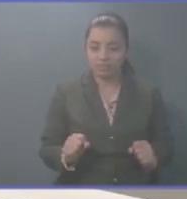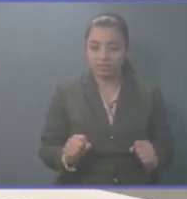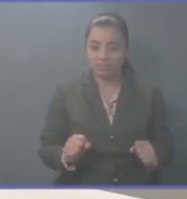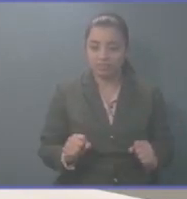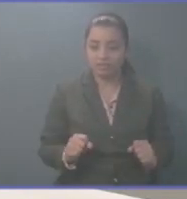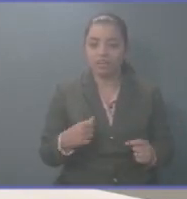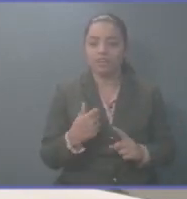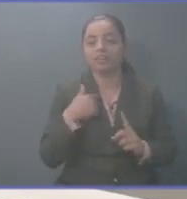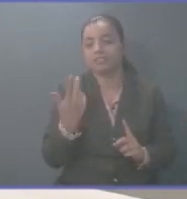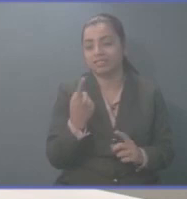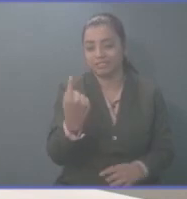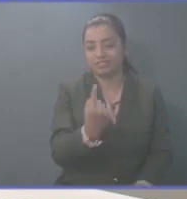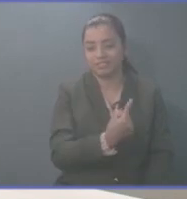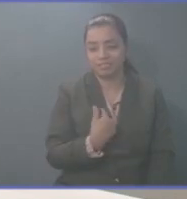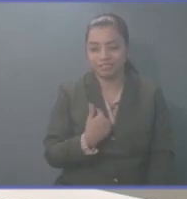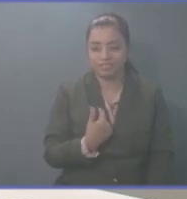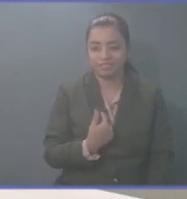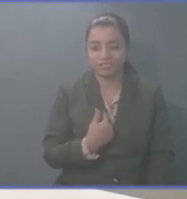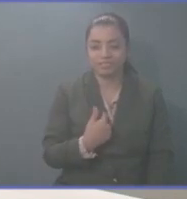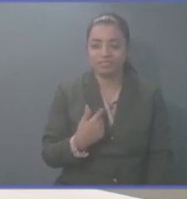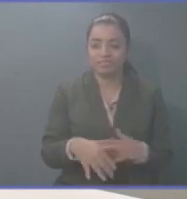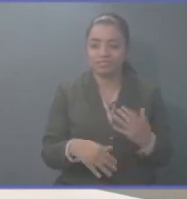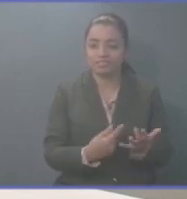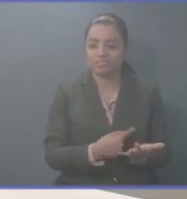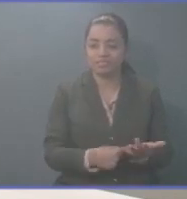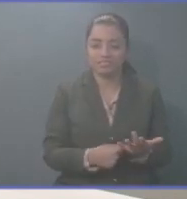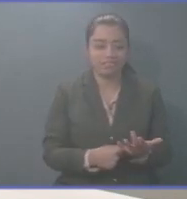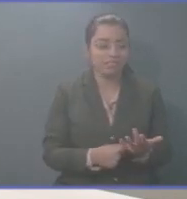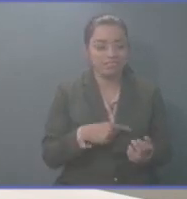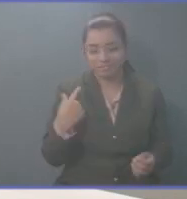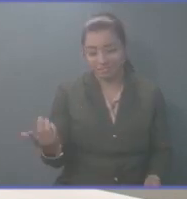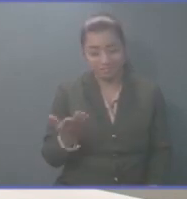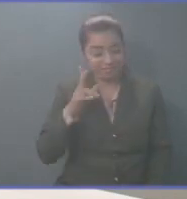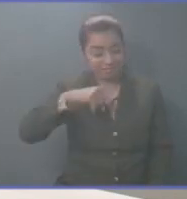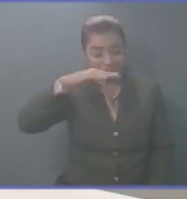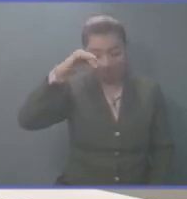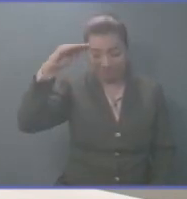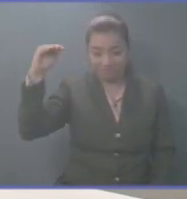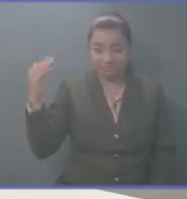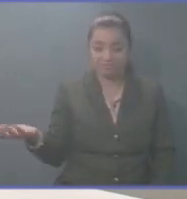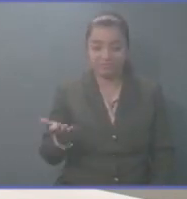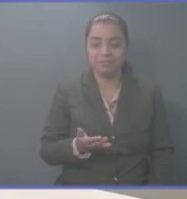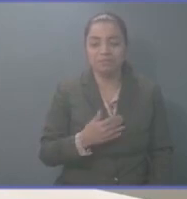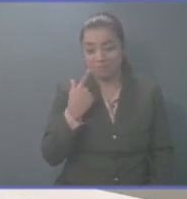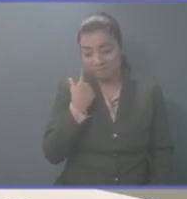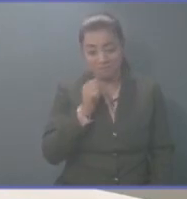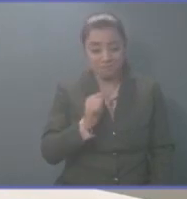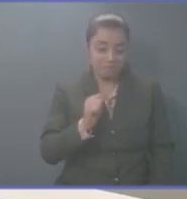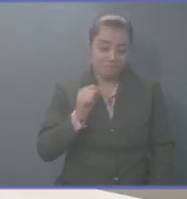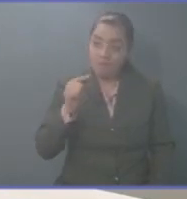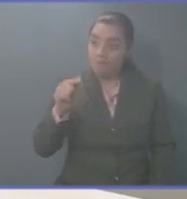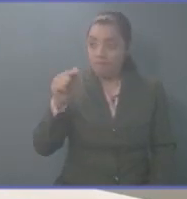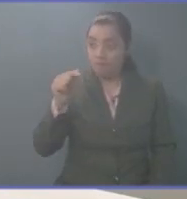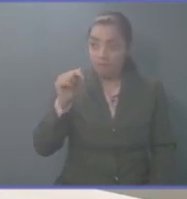del BID que si en España, si ellos vivieran en España, o si lo que está pasando en el país ocurriera en España, ya los españoles hubieran sacado al